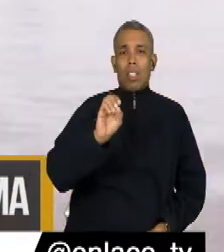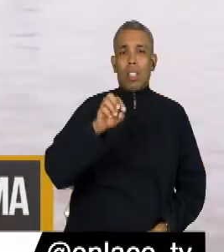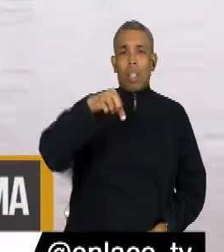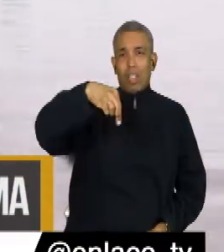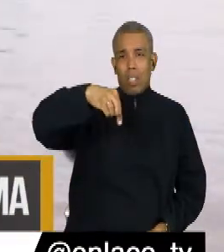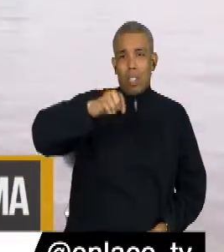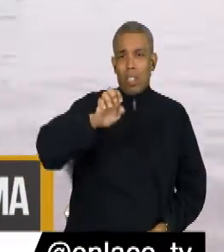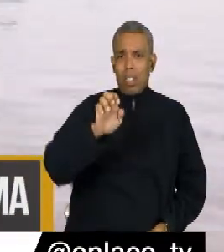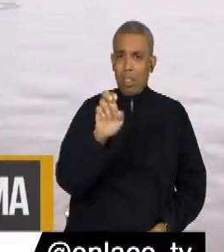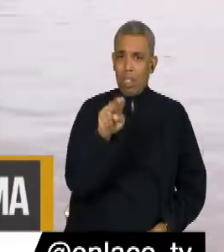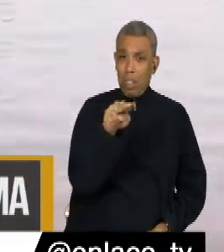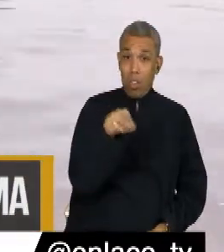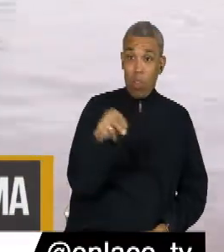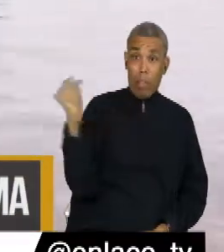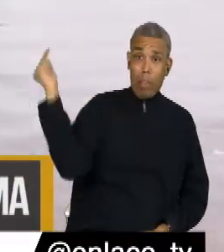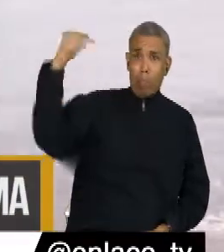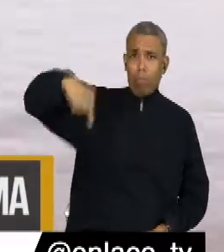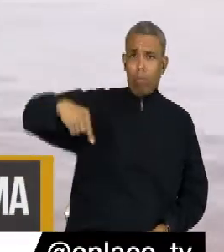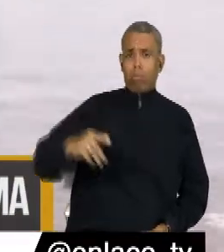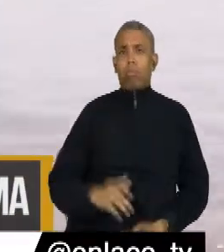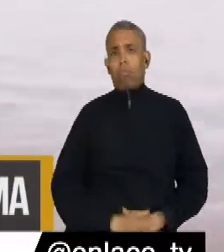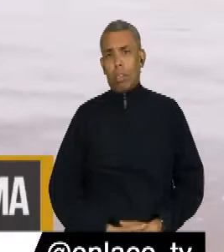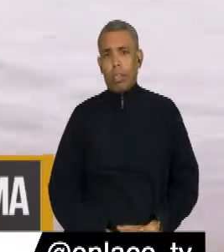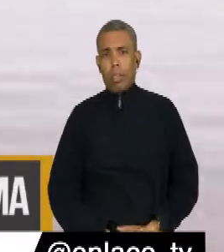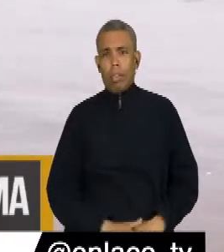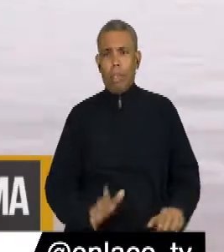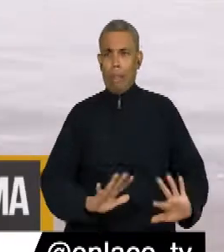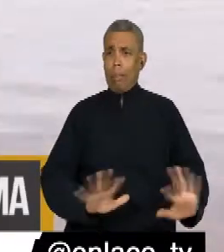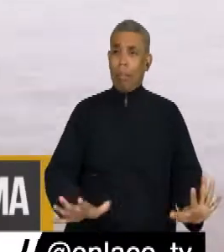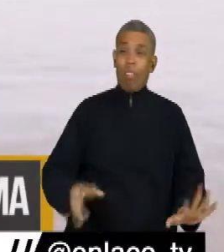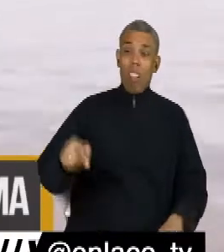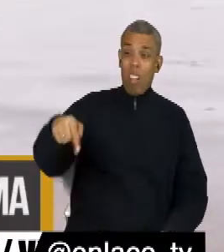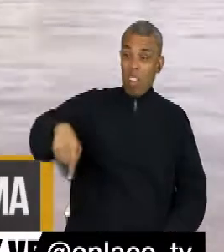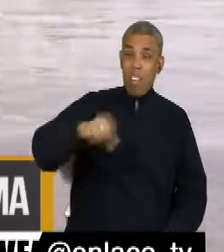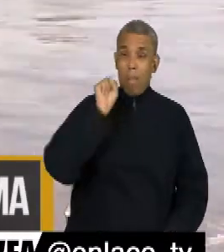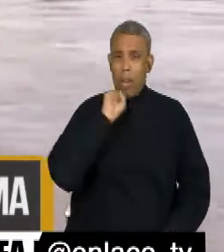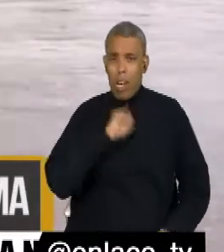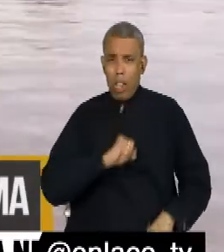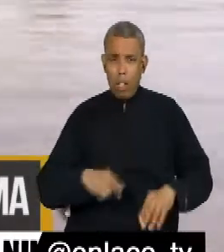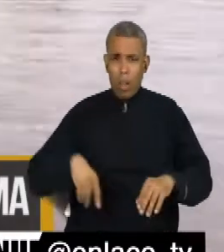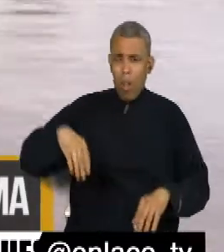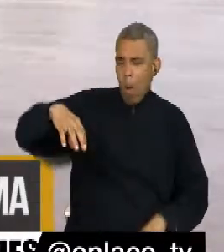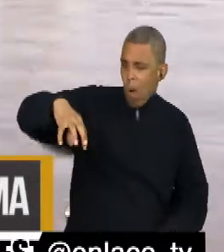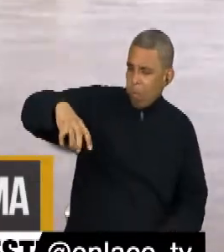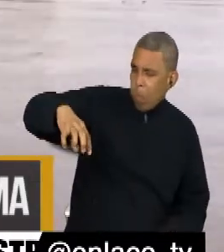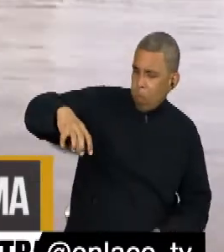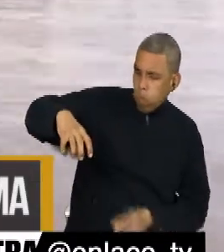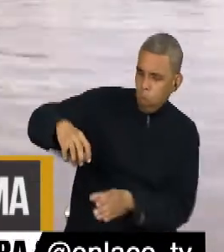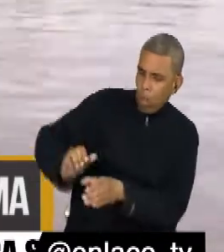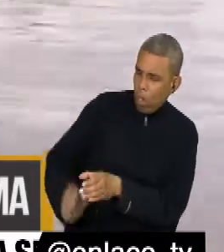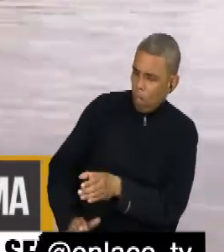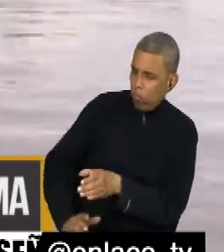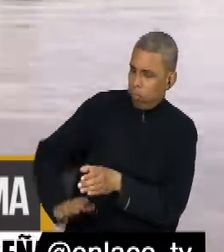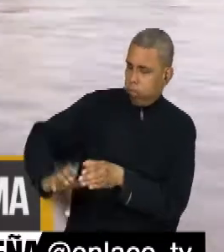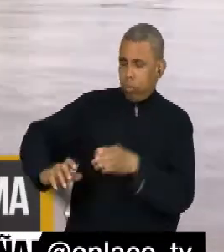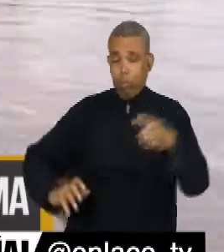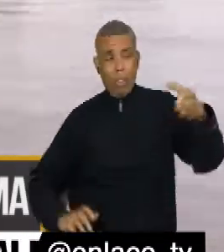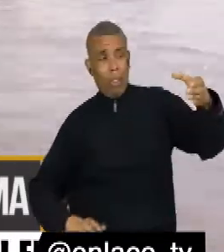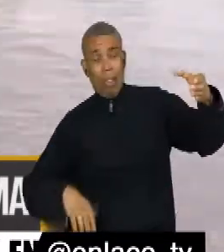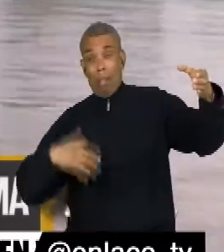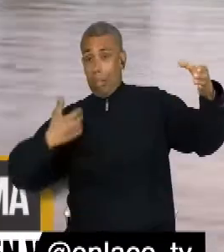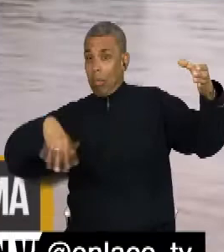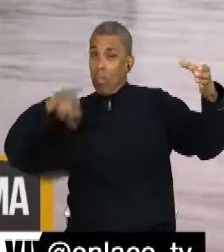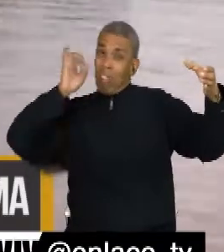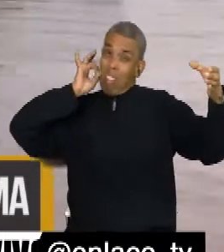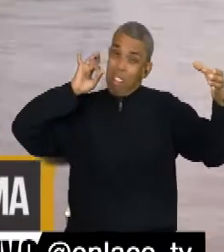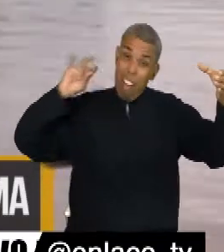un pánico en la comunidad, que no es cierto, sin el conocimiento científico, químicos. La empresa cuenta con